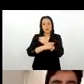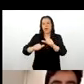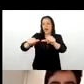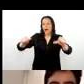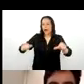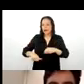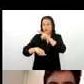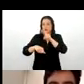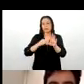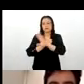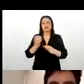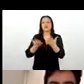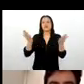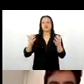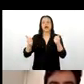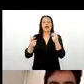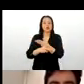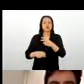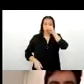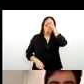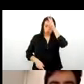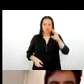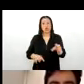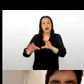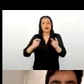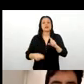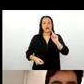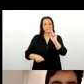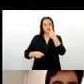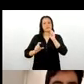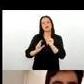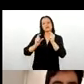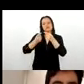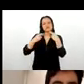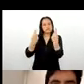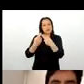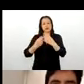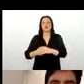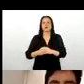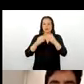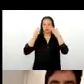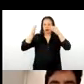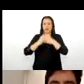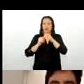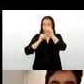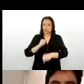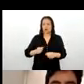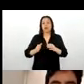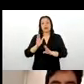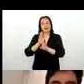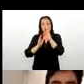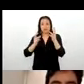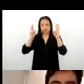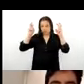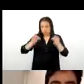Protegidas en Ayacucho y Cusco, desarrollado en el marco de la primera rueda interregional Destino Sur. Para el desarrollo de este tema nos